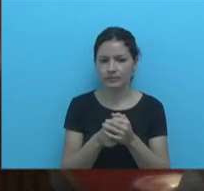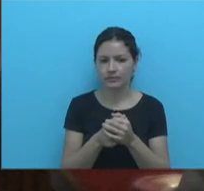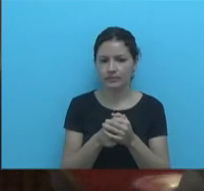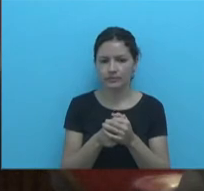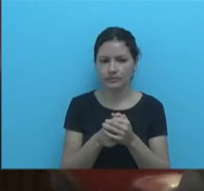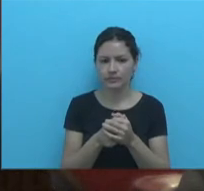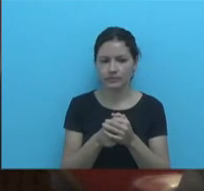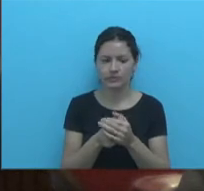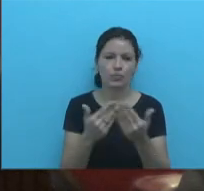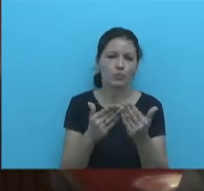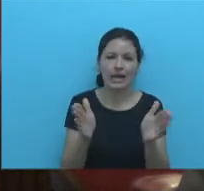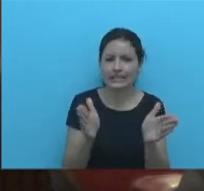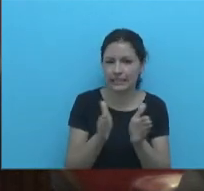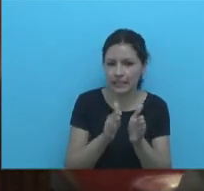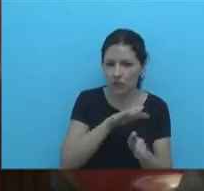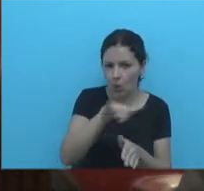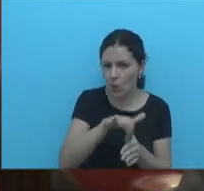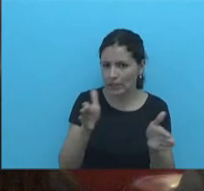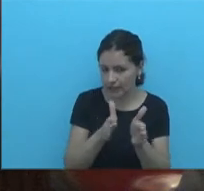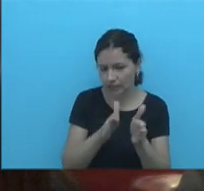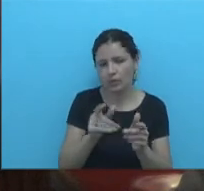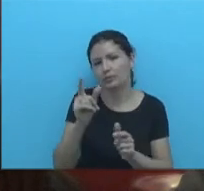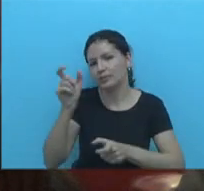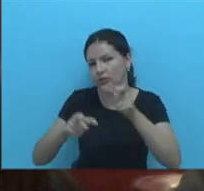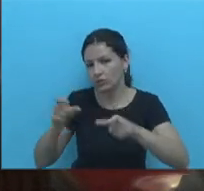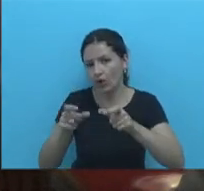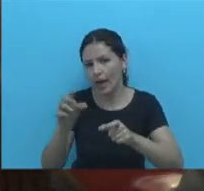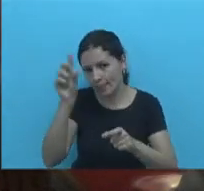te limitan a un cierto cupo, bueno, el curso va a estar limitado